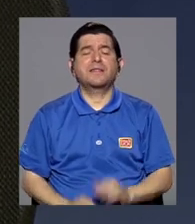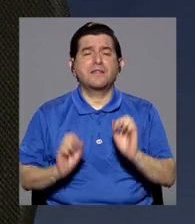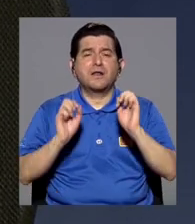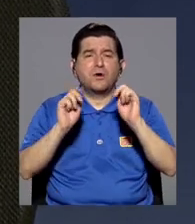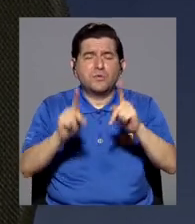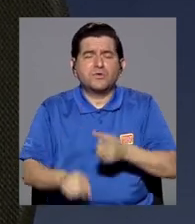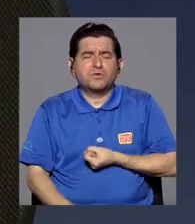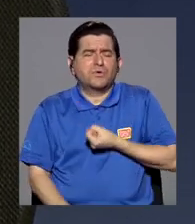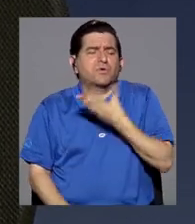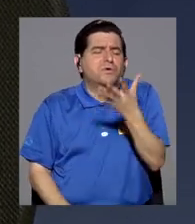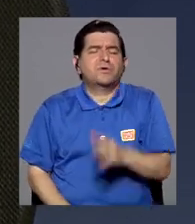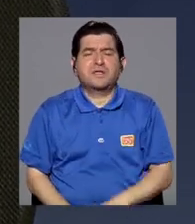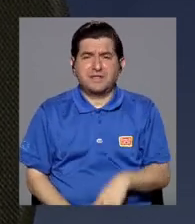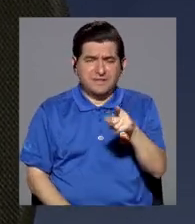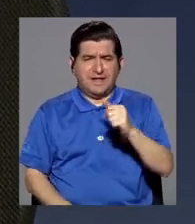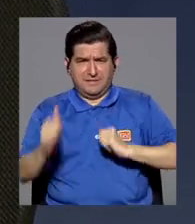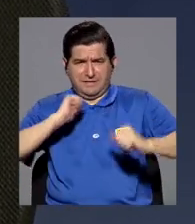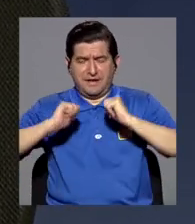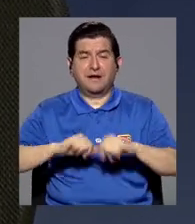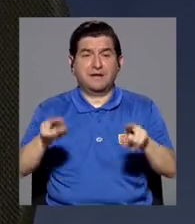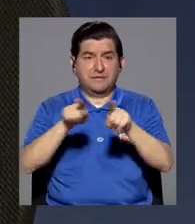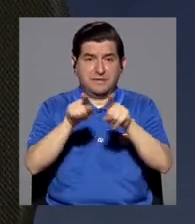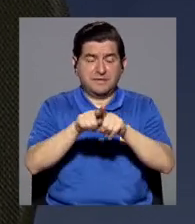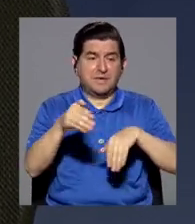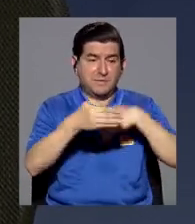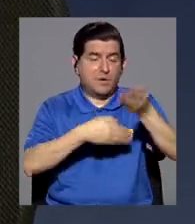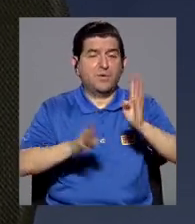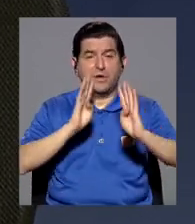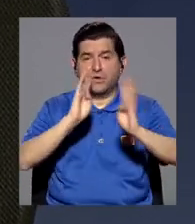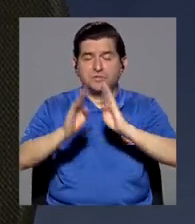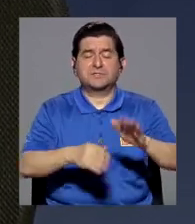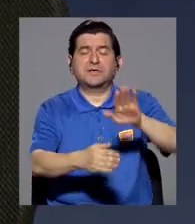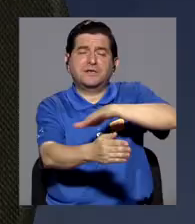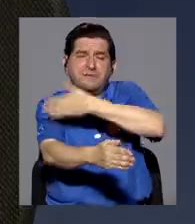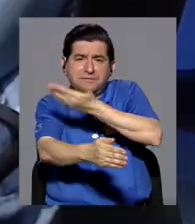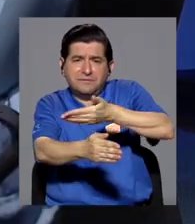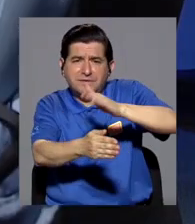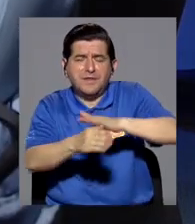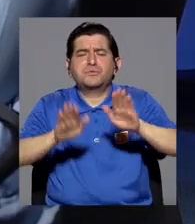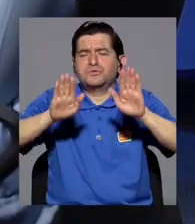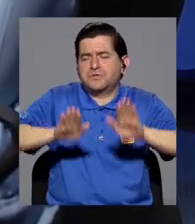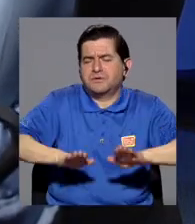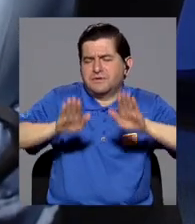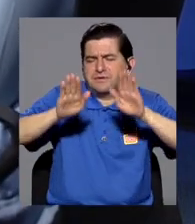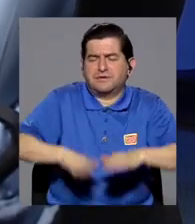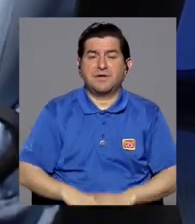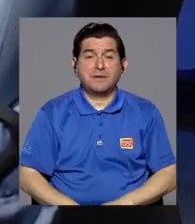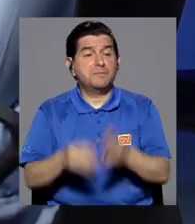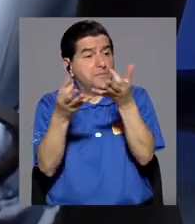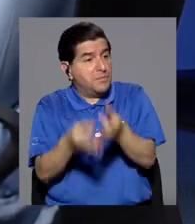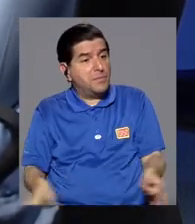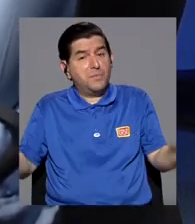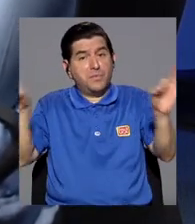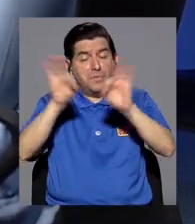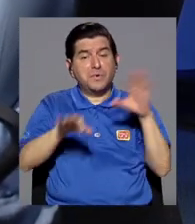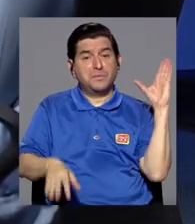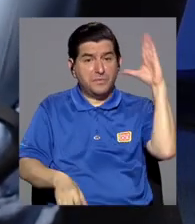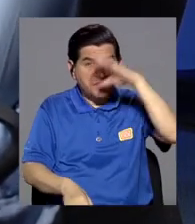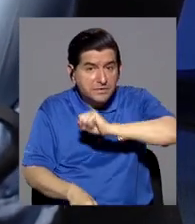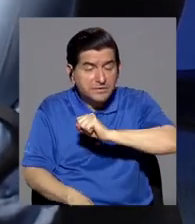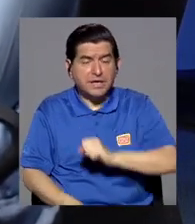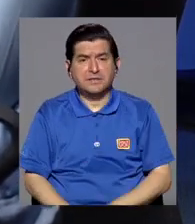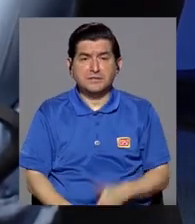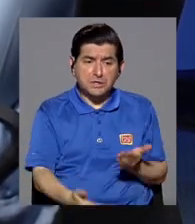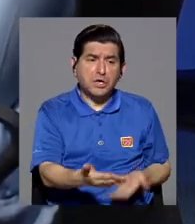platón y en el timeo se refiere a la acción apaciguadora a la música barata entonces para empezar eso me parece fundamental porque esto